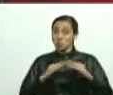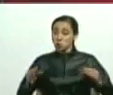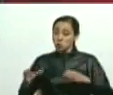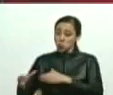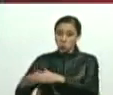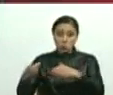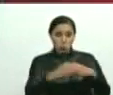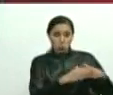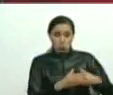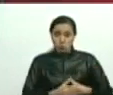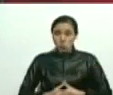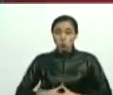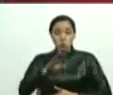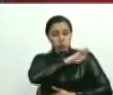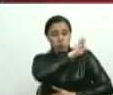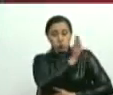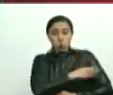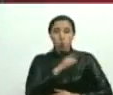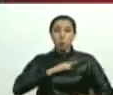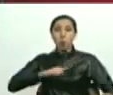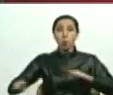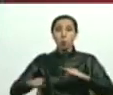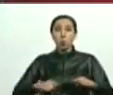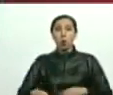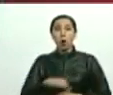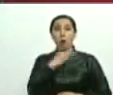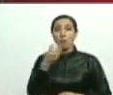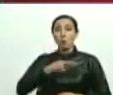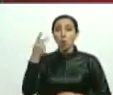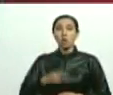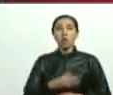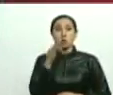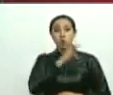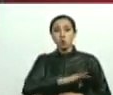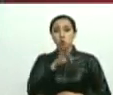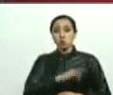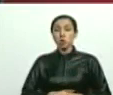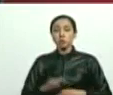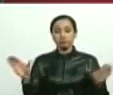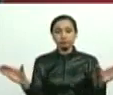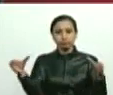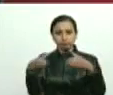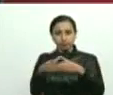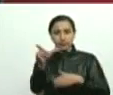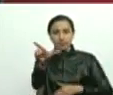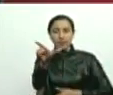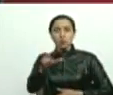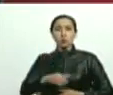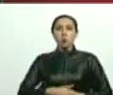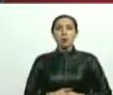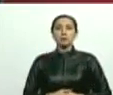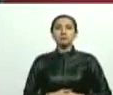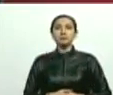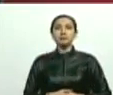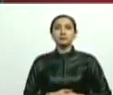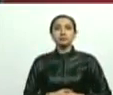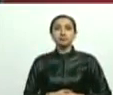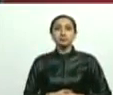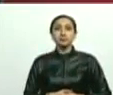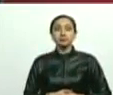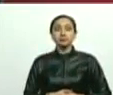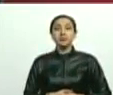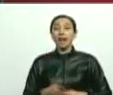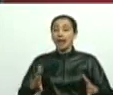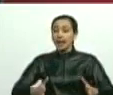este poderoso movimiento político, cultural y social que es el Partido Socialista Unido de Venezuela. Tiene que ganar